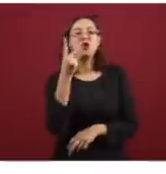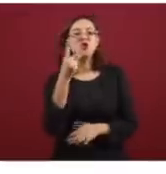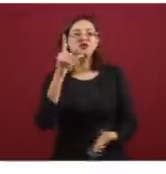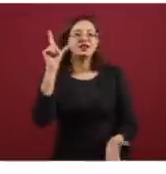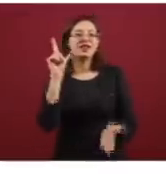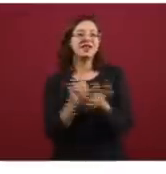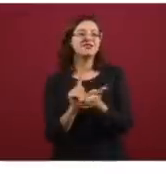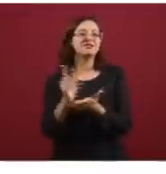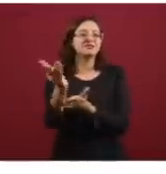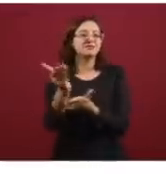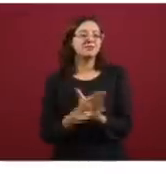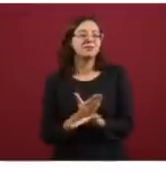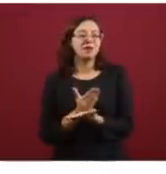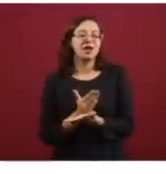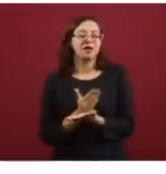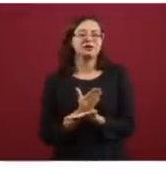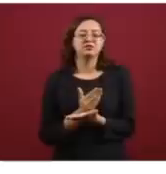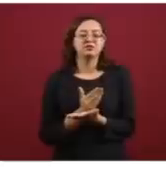menos